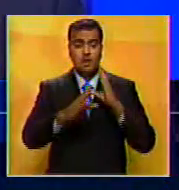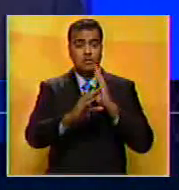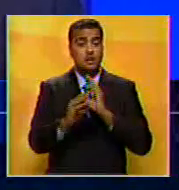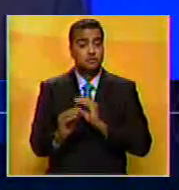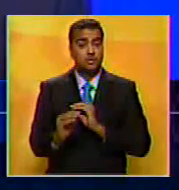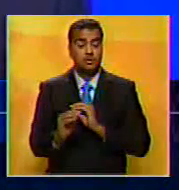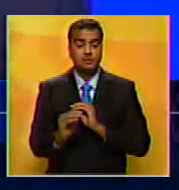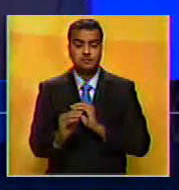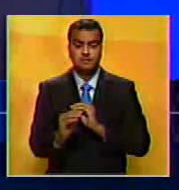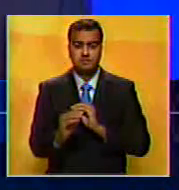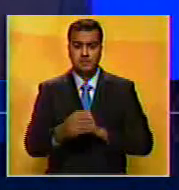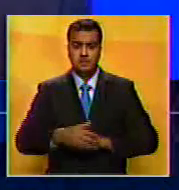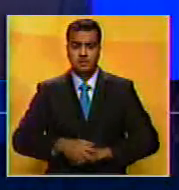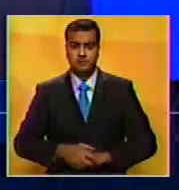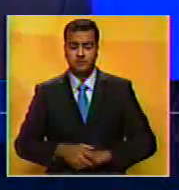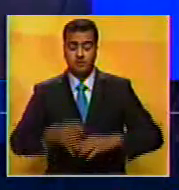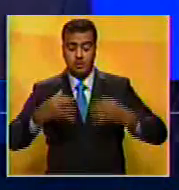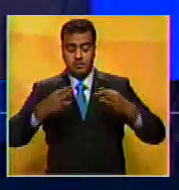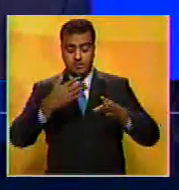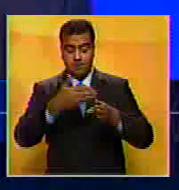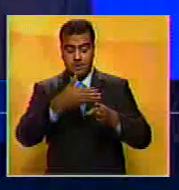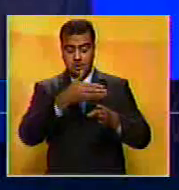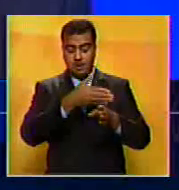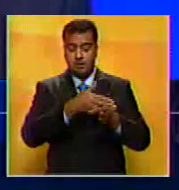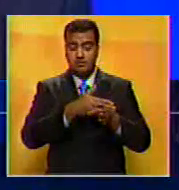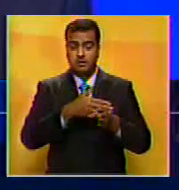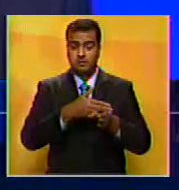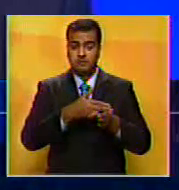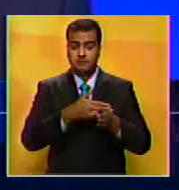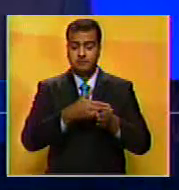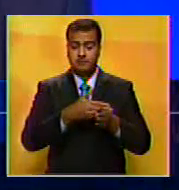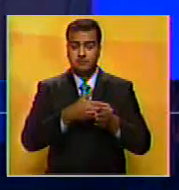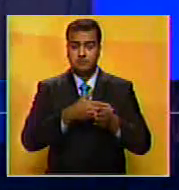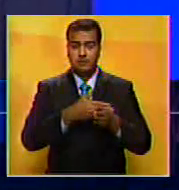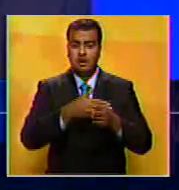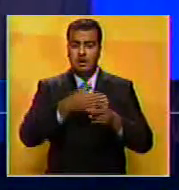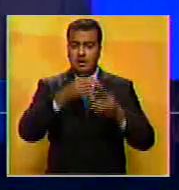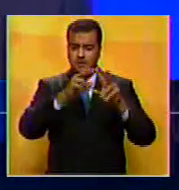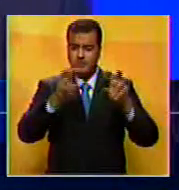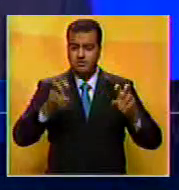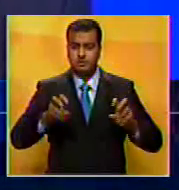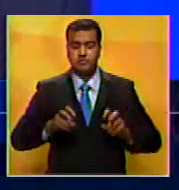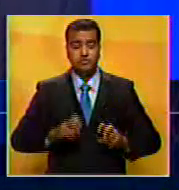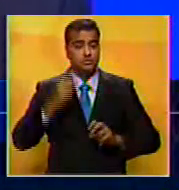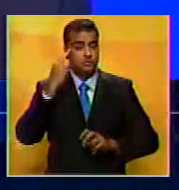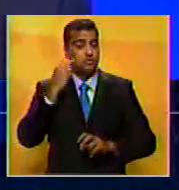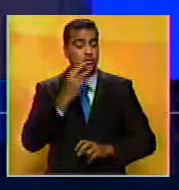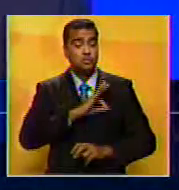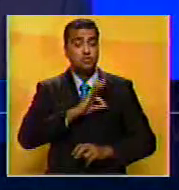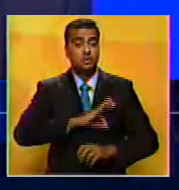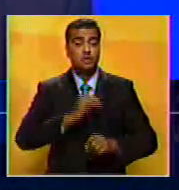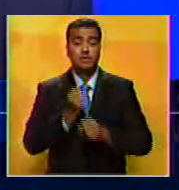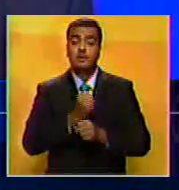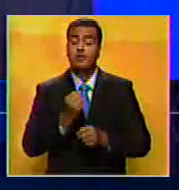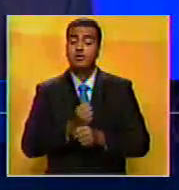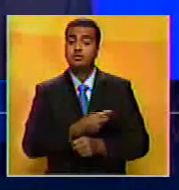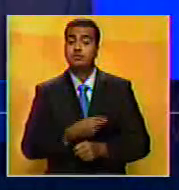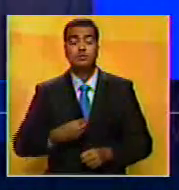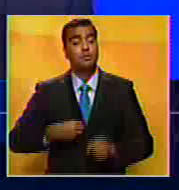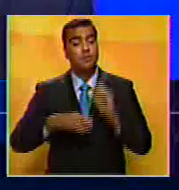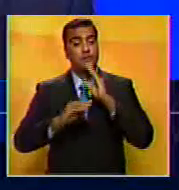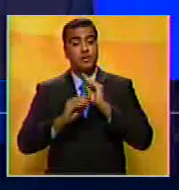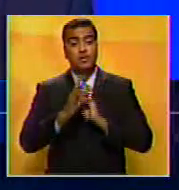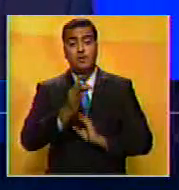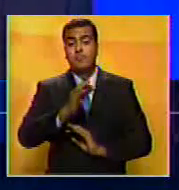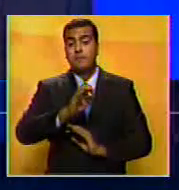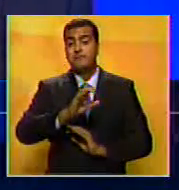conversaciones que se registran normalmente antes de tener en cuenta las posturas y hemos hablado con la Central Bolivariana Socialista de Trabajadores, hemos hablado con Fede